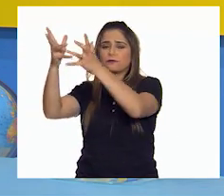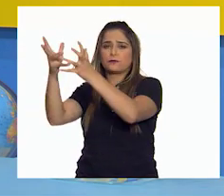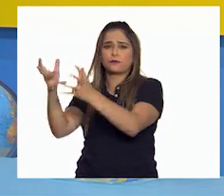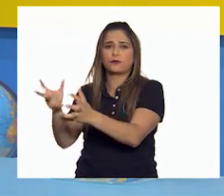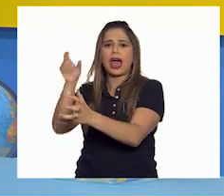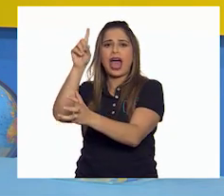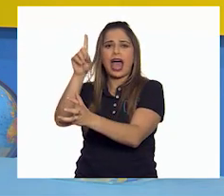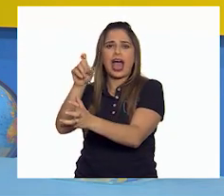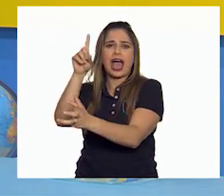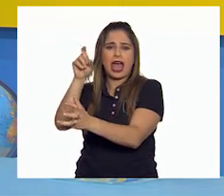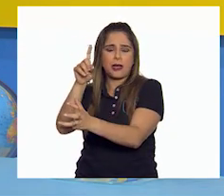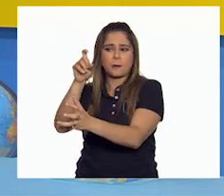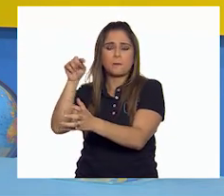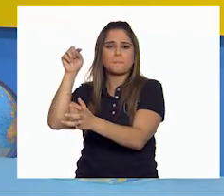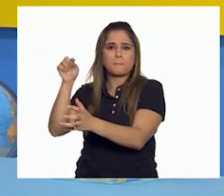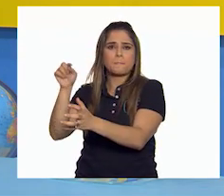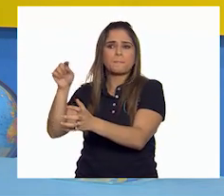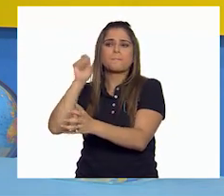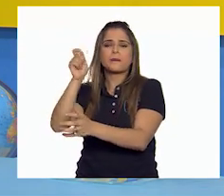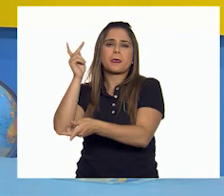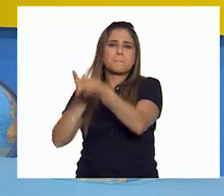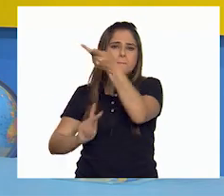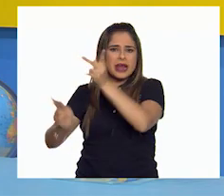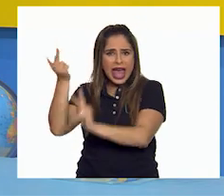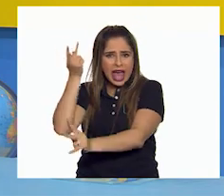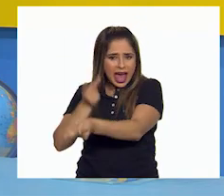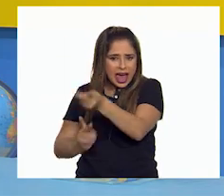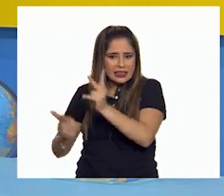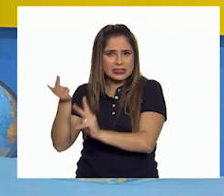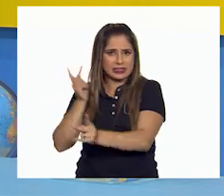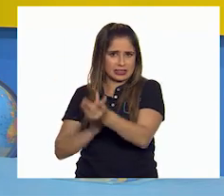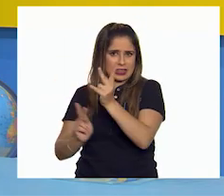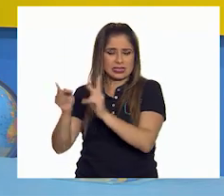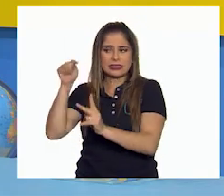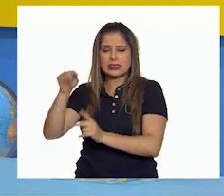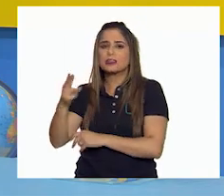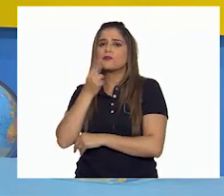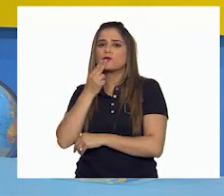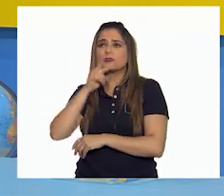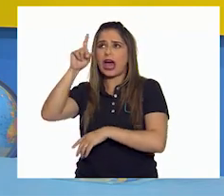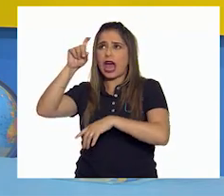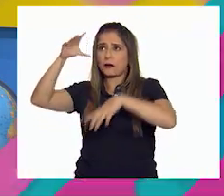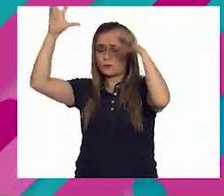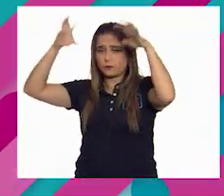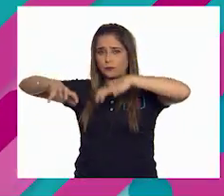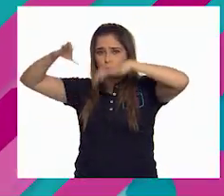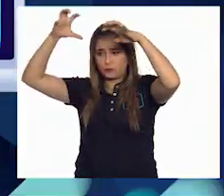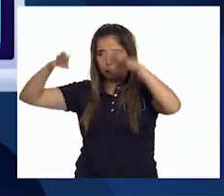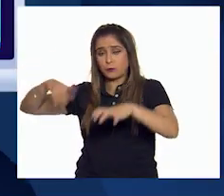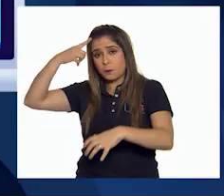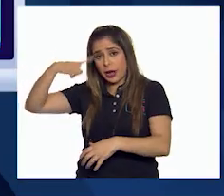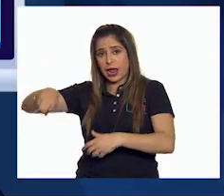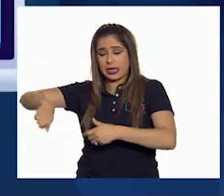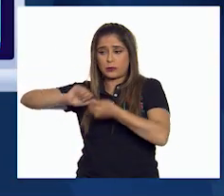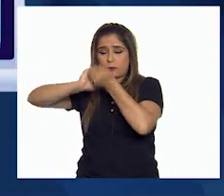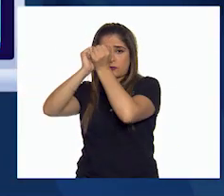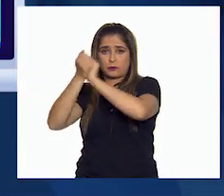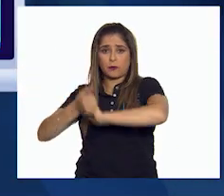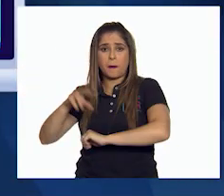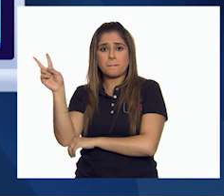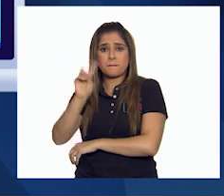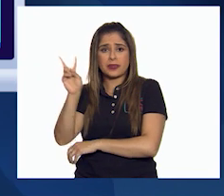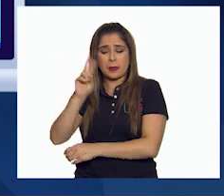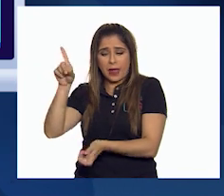me refiero a la transpiración de las plantas. Las plantas utilizan el agua para transportar nutrientes desde la raíz hasta